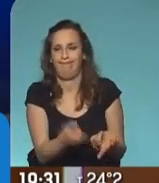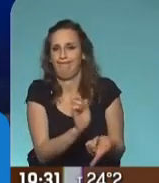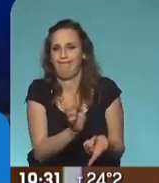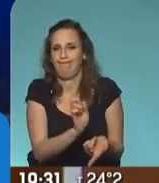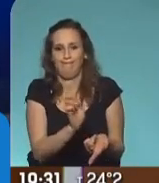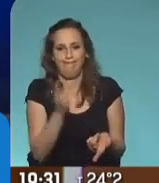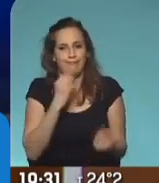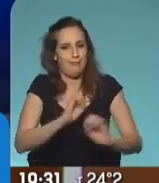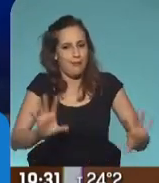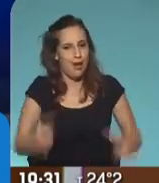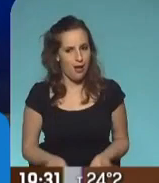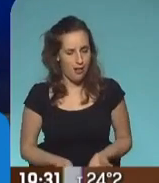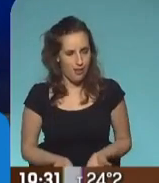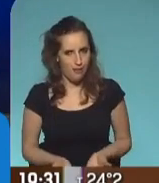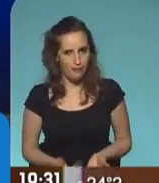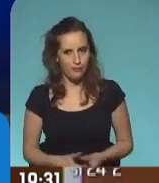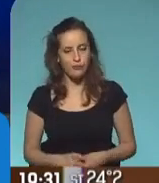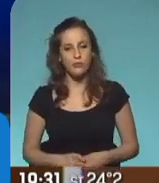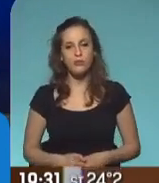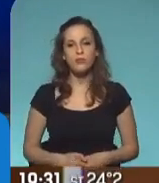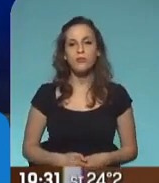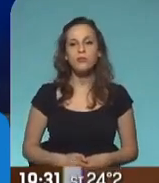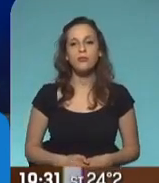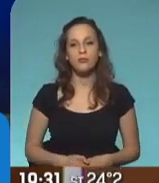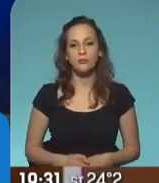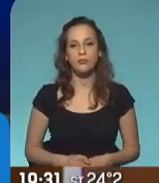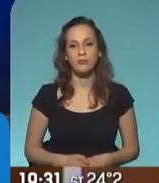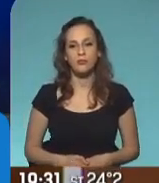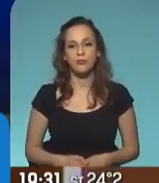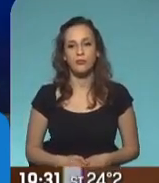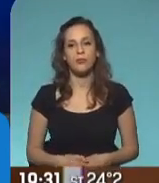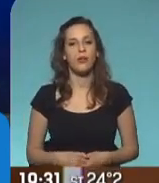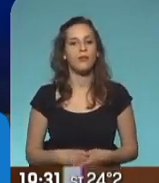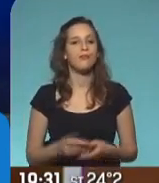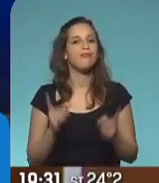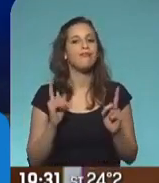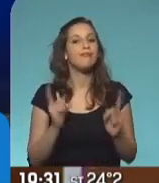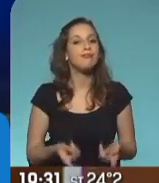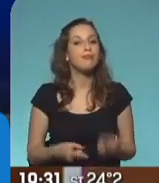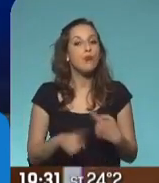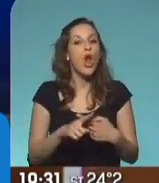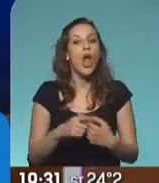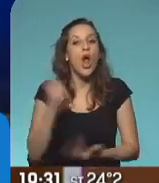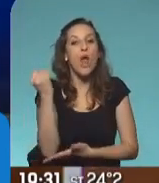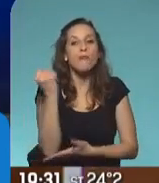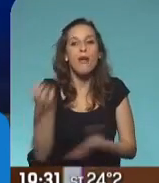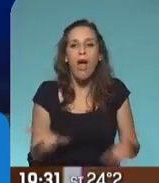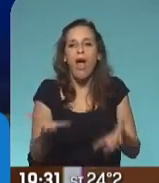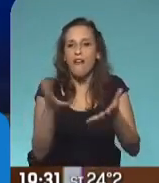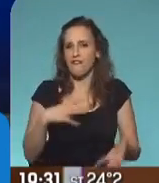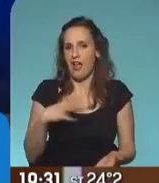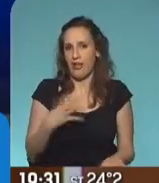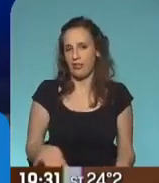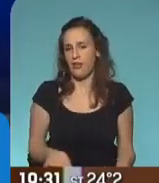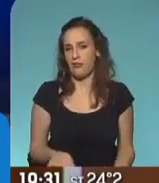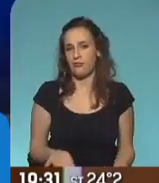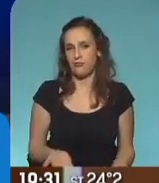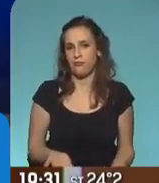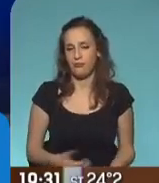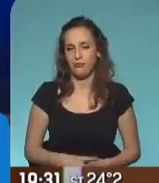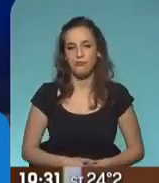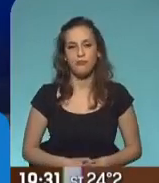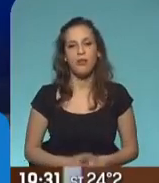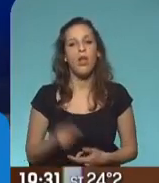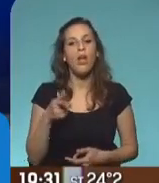de desarrollo y de inserción económica que Brasil tenía históricamente en el mundo. Ni siquiera los ricos. Esto creo que es un